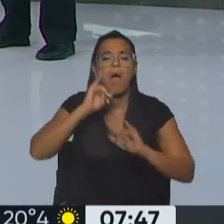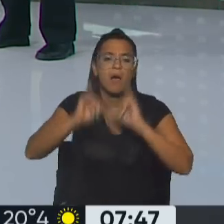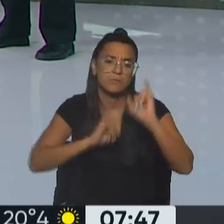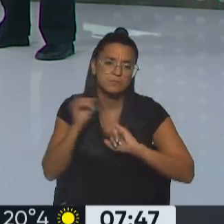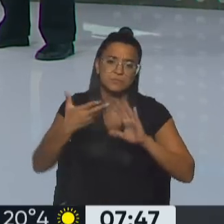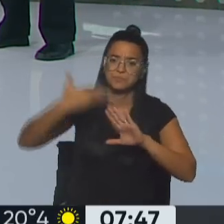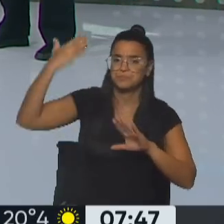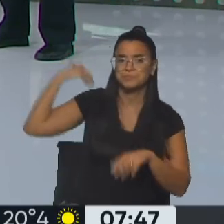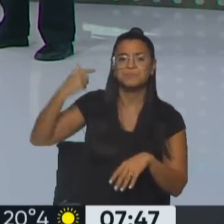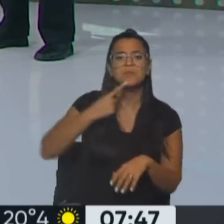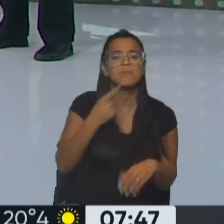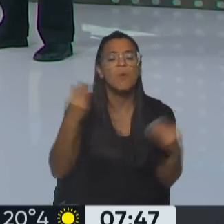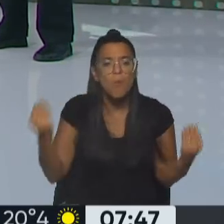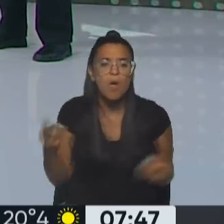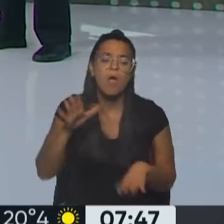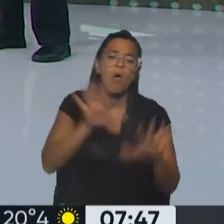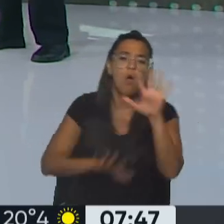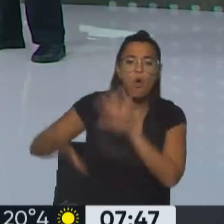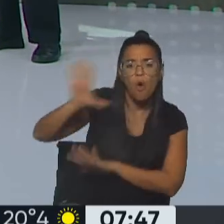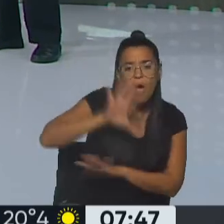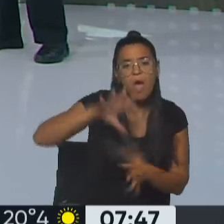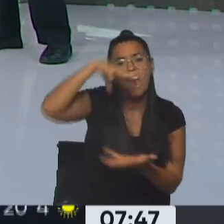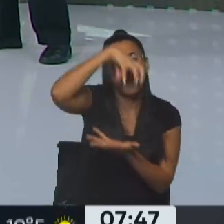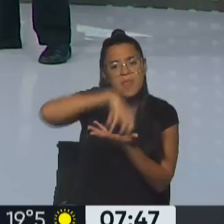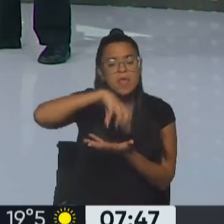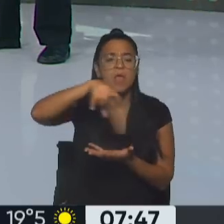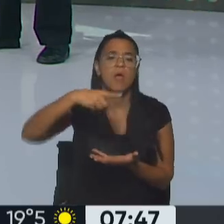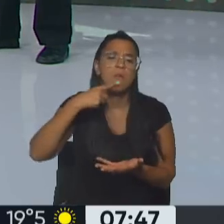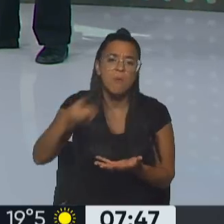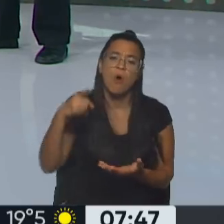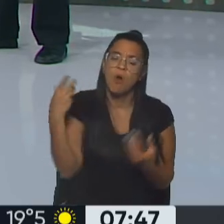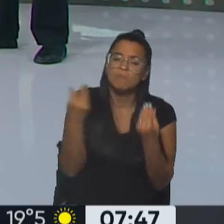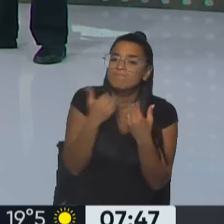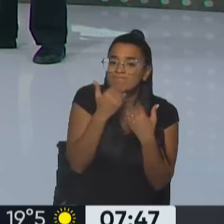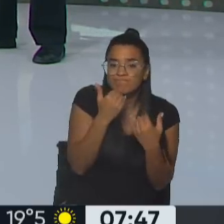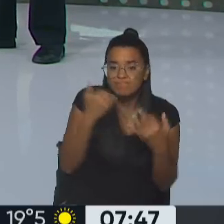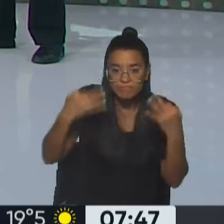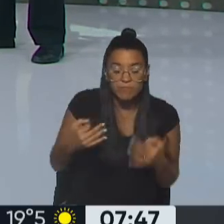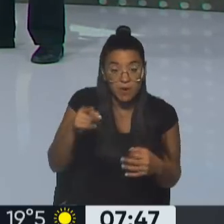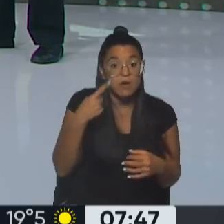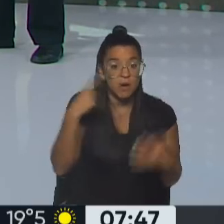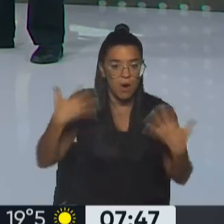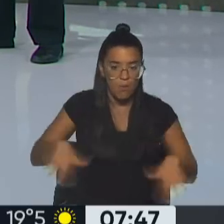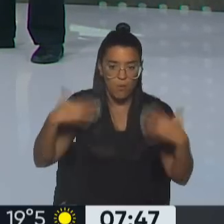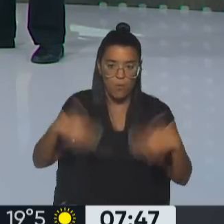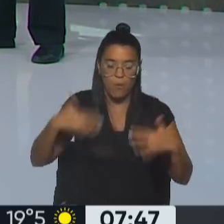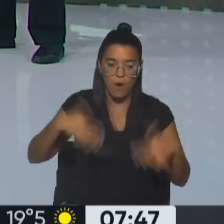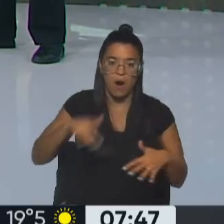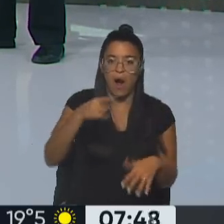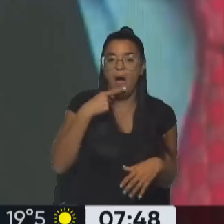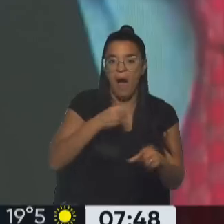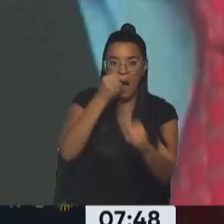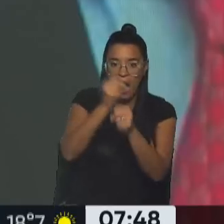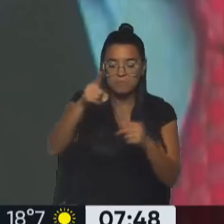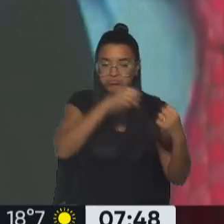hablar a principio de año decíamos, bueno, este organismo, esta entidad, de la que mucho no sabemos, mira hasta qué punto ha llegado